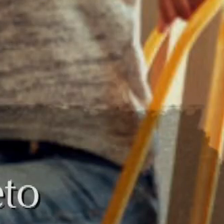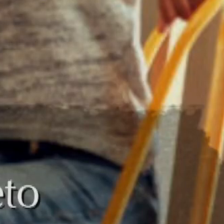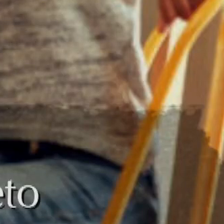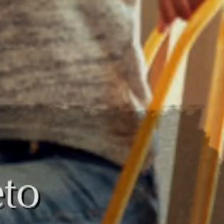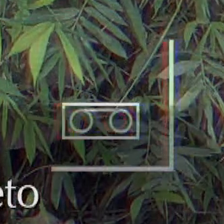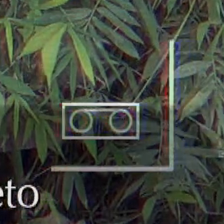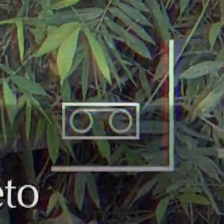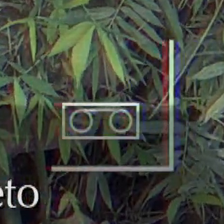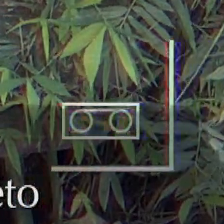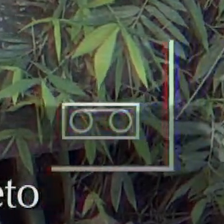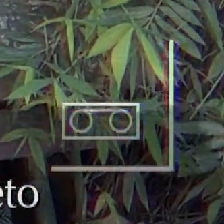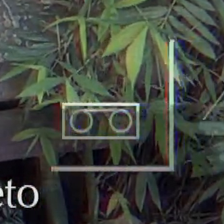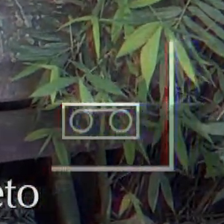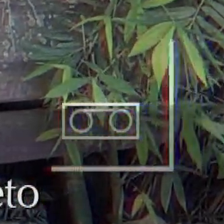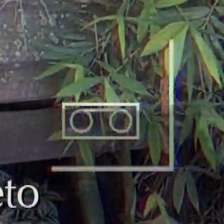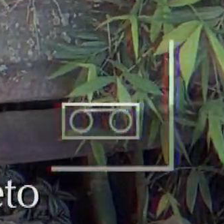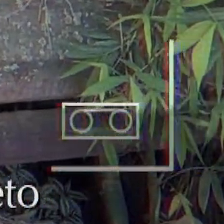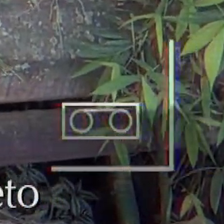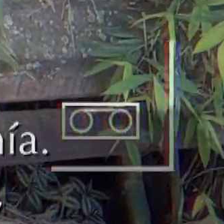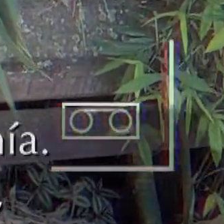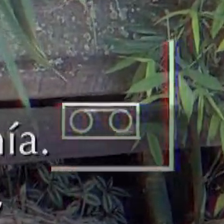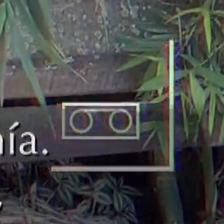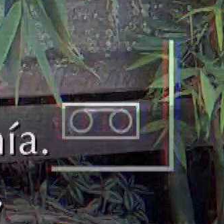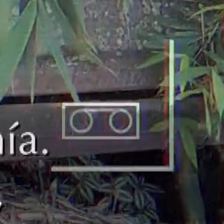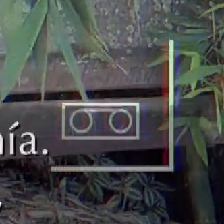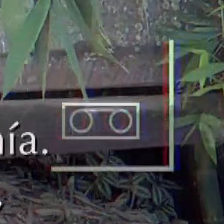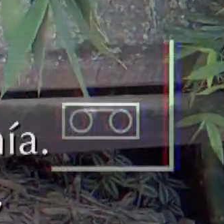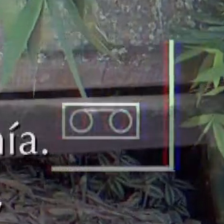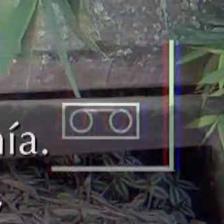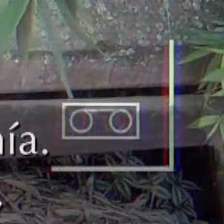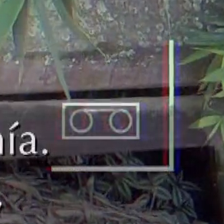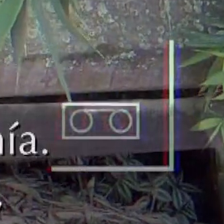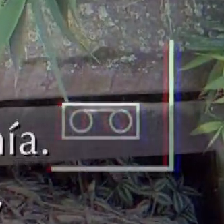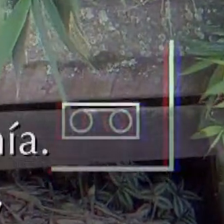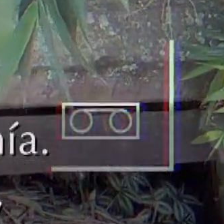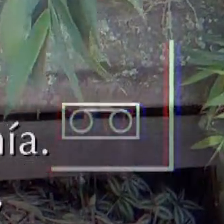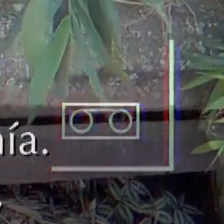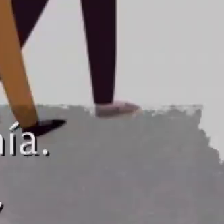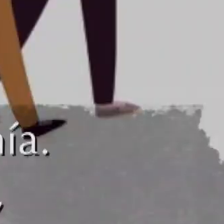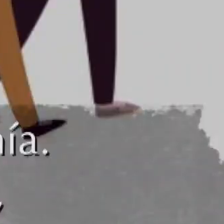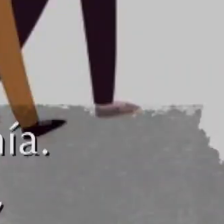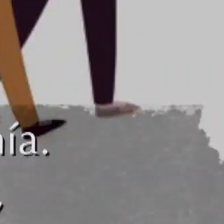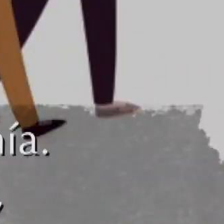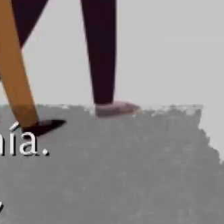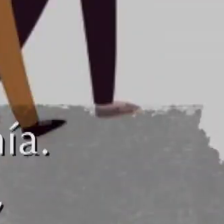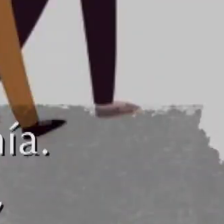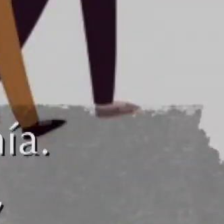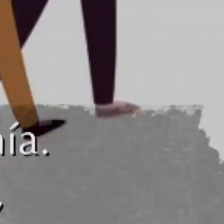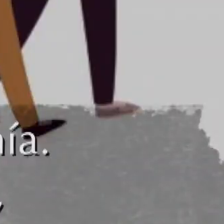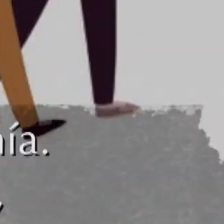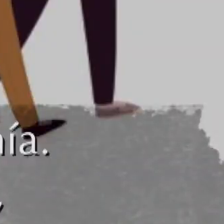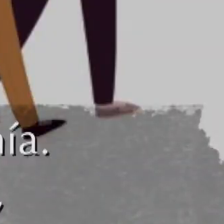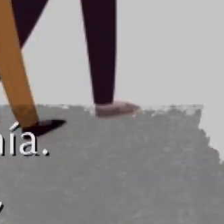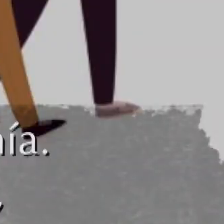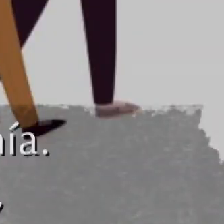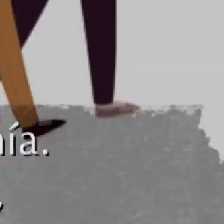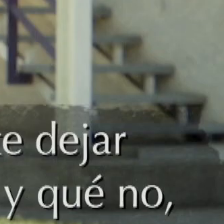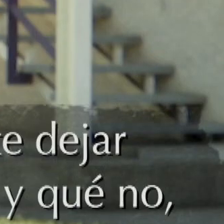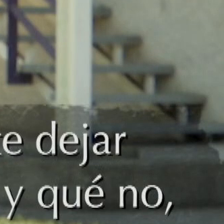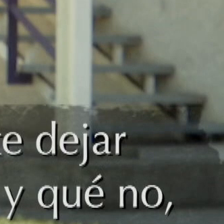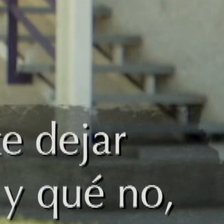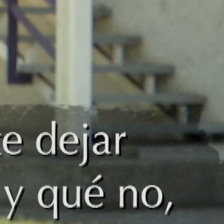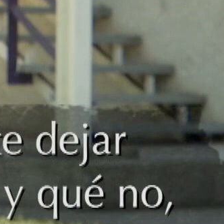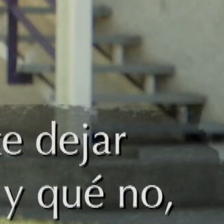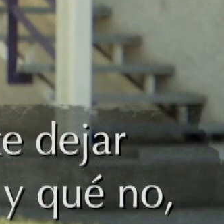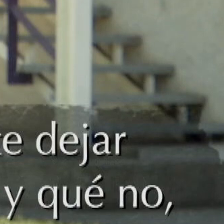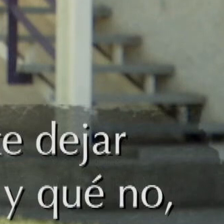a los otros. Manteniendo en todo momento el respeto mientras ganamos en confianza y cercanía. Con nuestros amigos, familia y pareja,